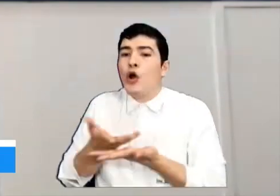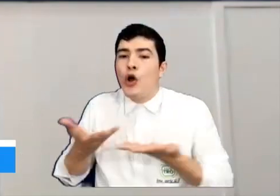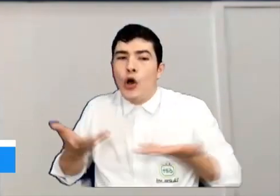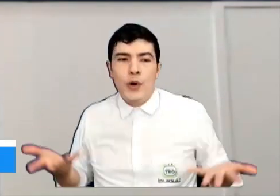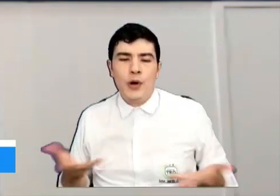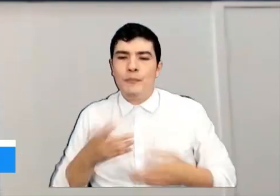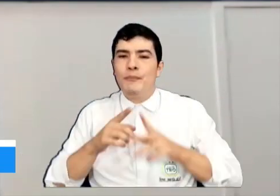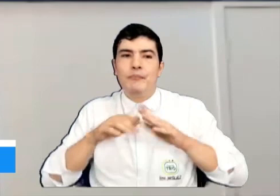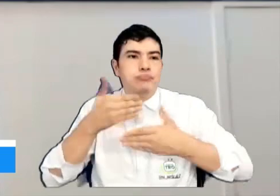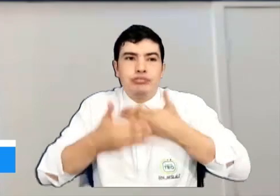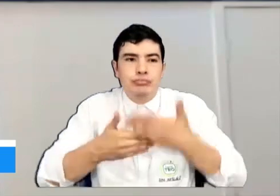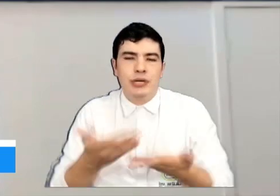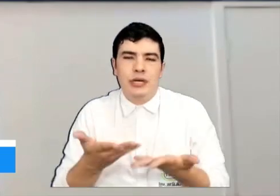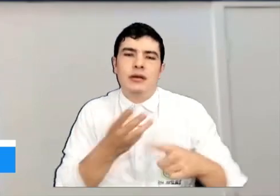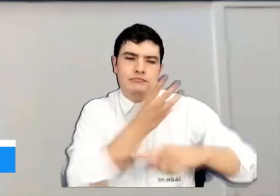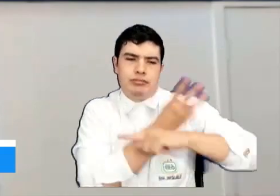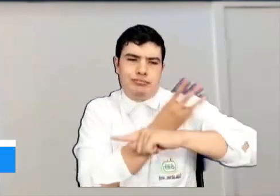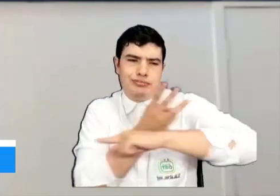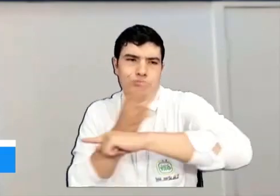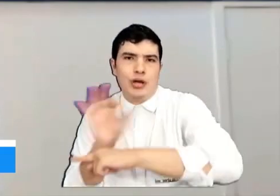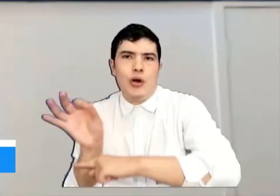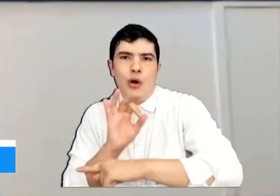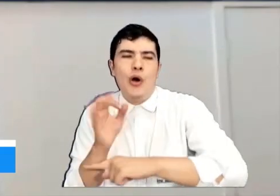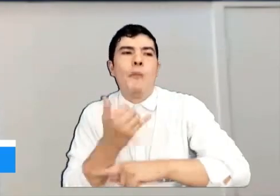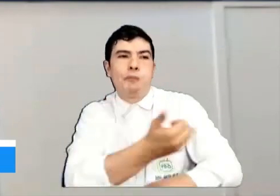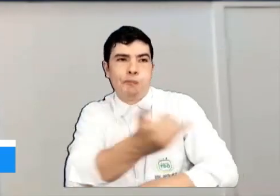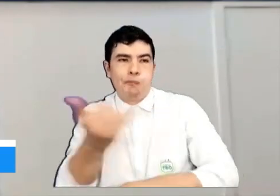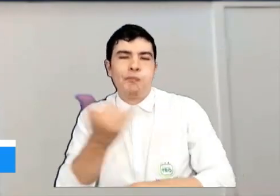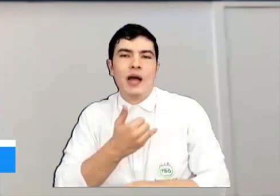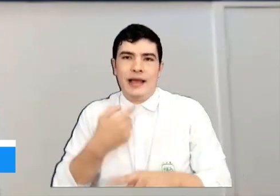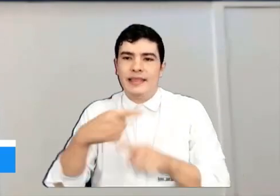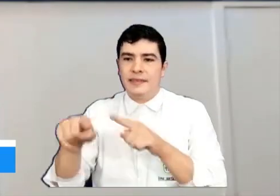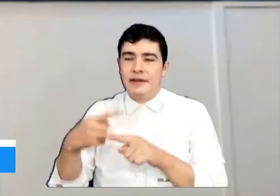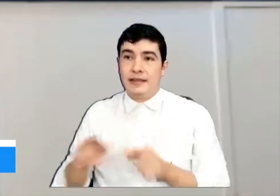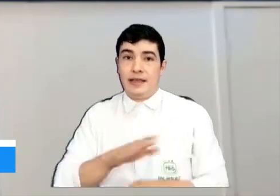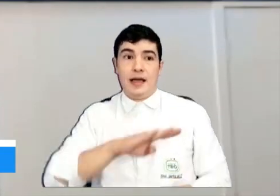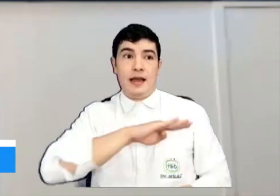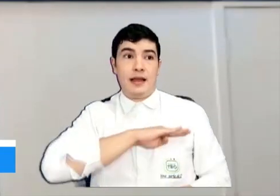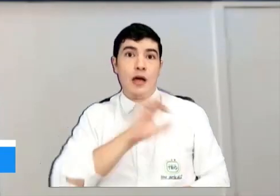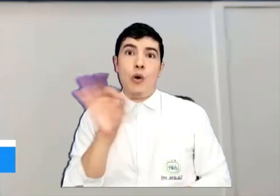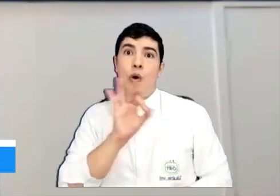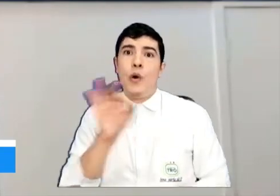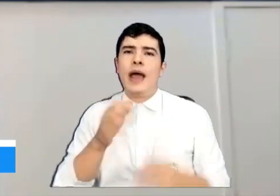es para hacer consultas comerciales o hacer consultas también en otros campos que no le